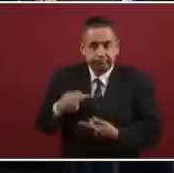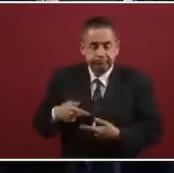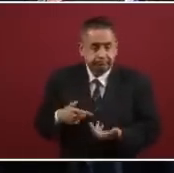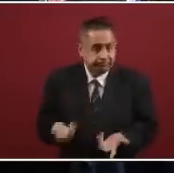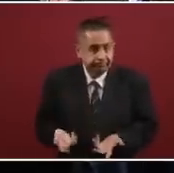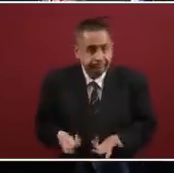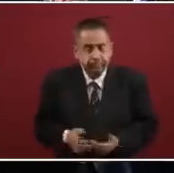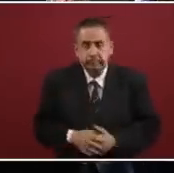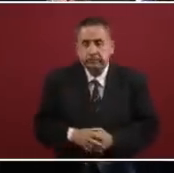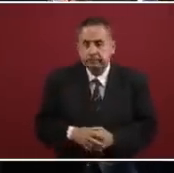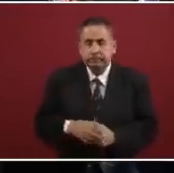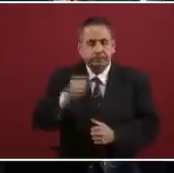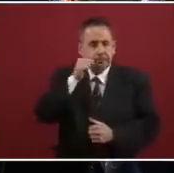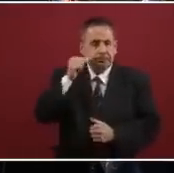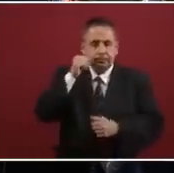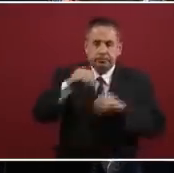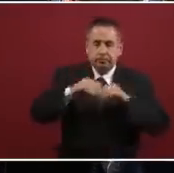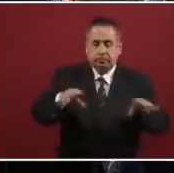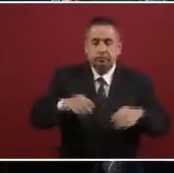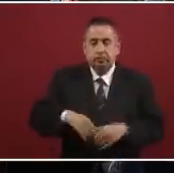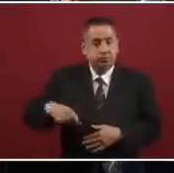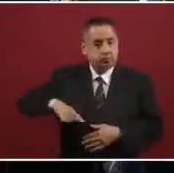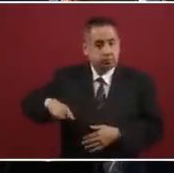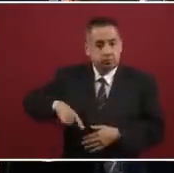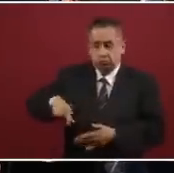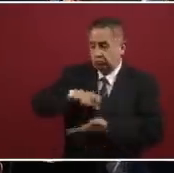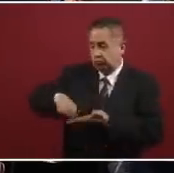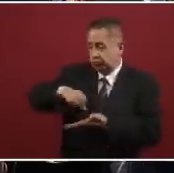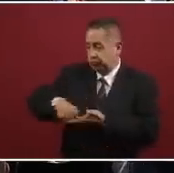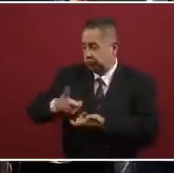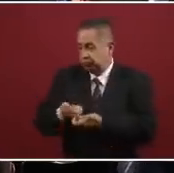Ayer di a conocer que en compras de gobierno